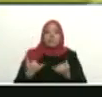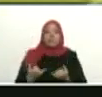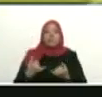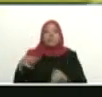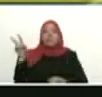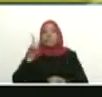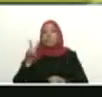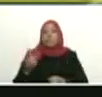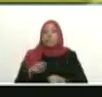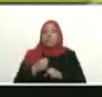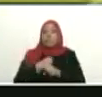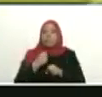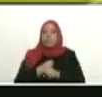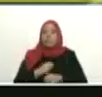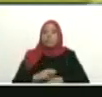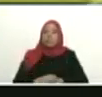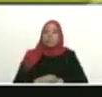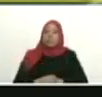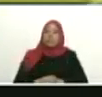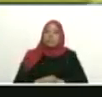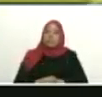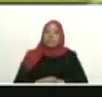de Venezuela,